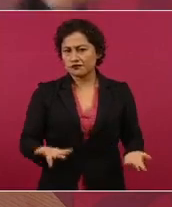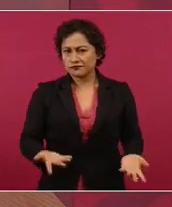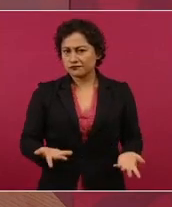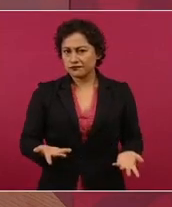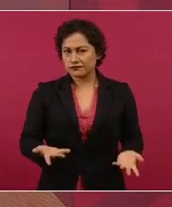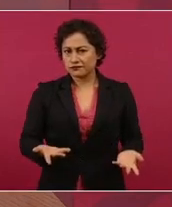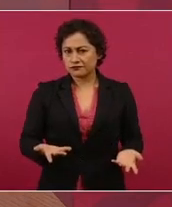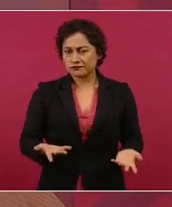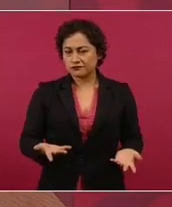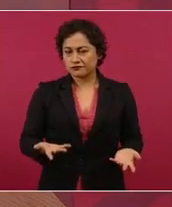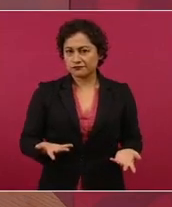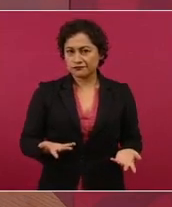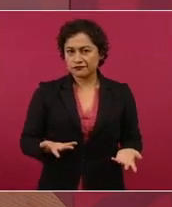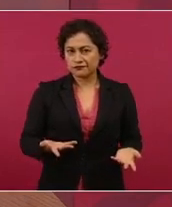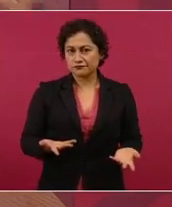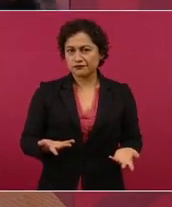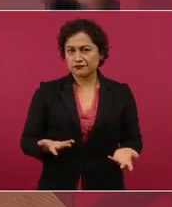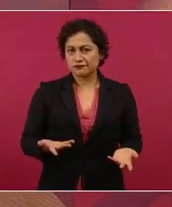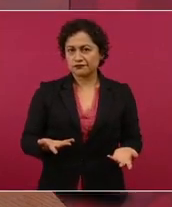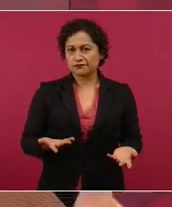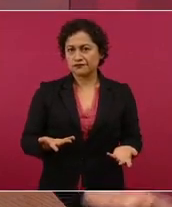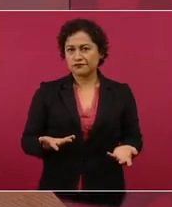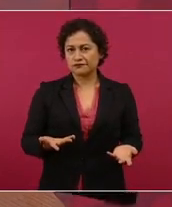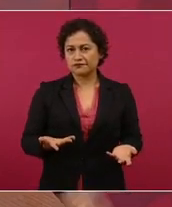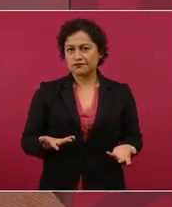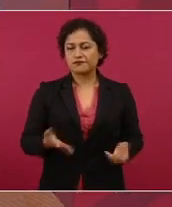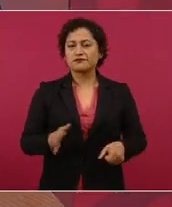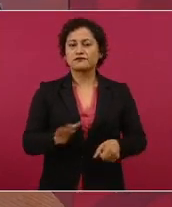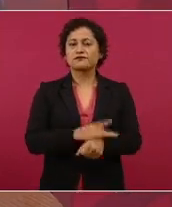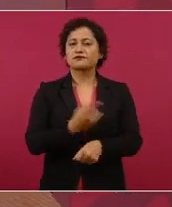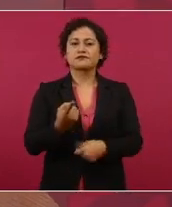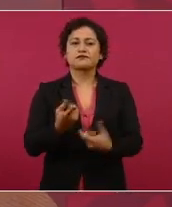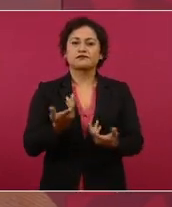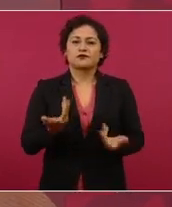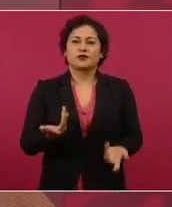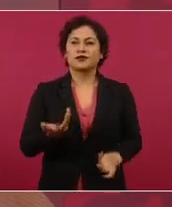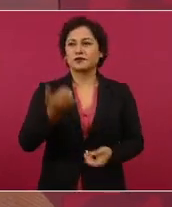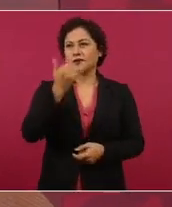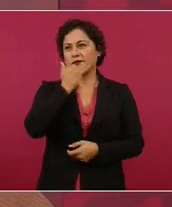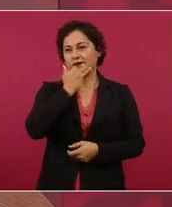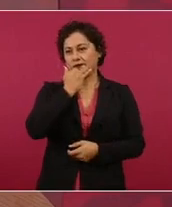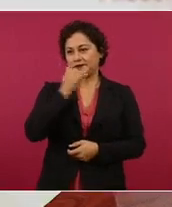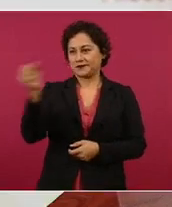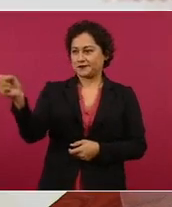porque no es que un actor,